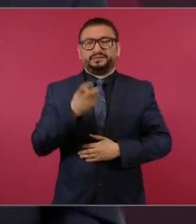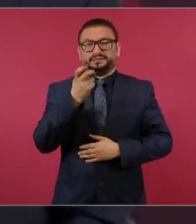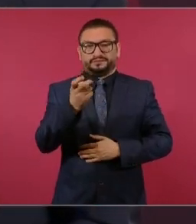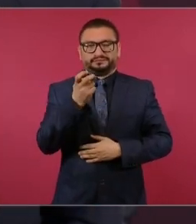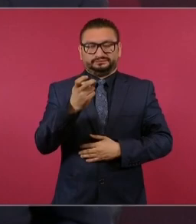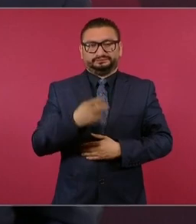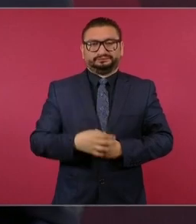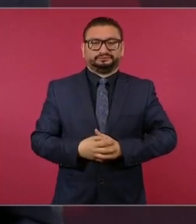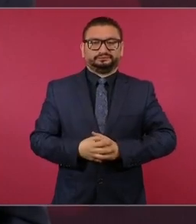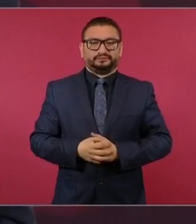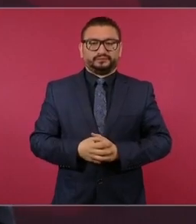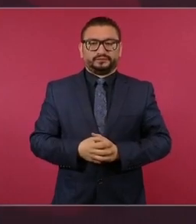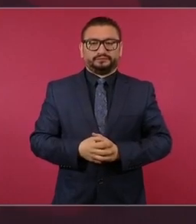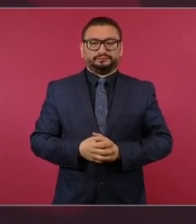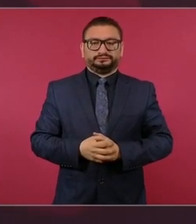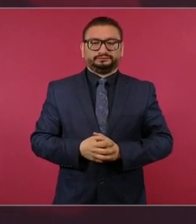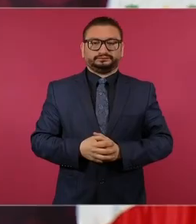Francisco